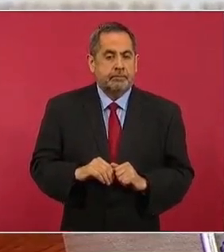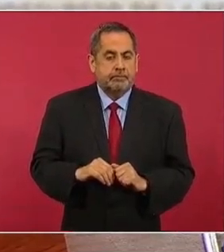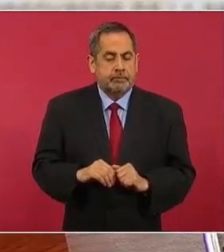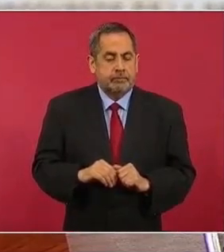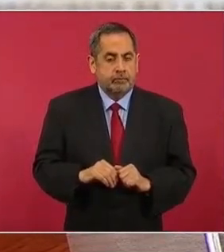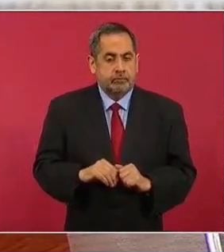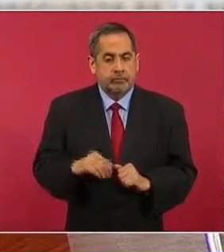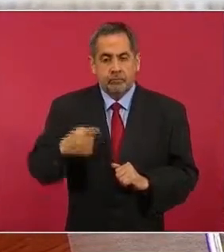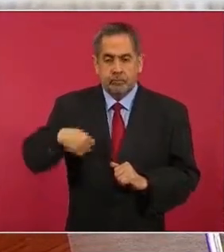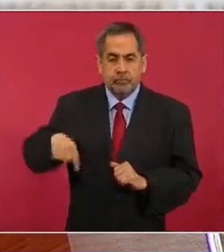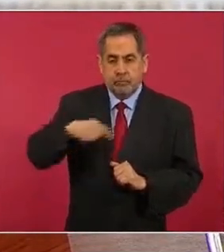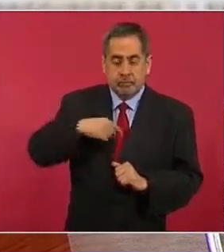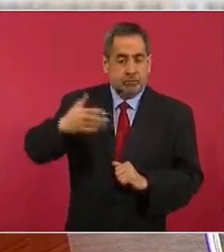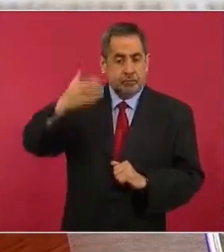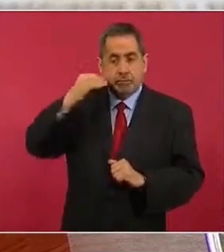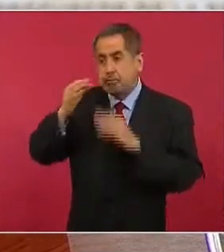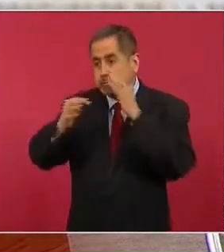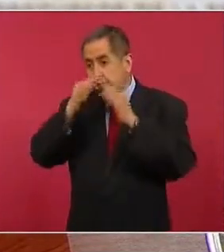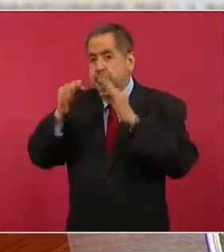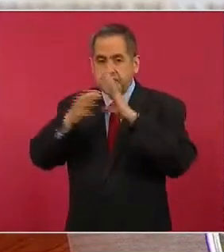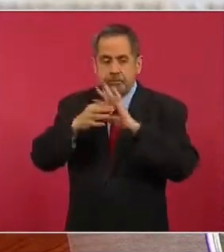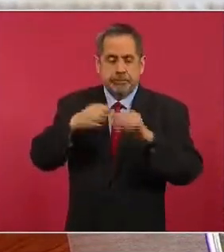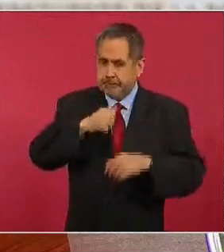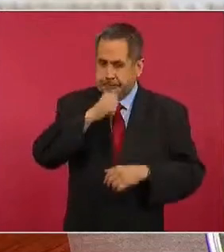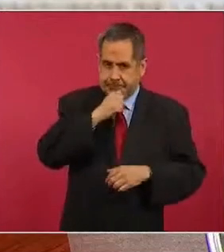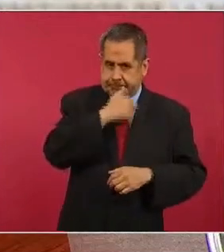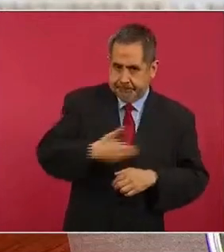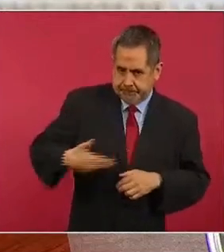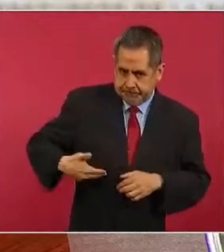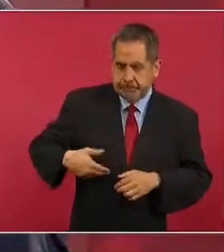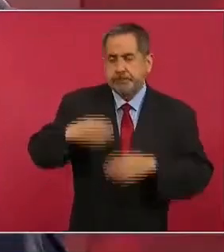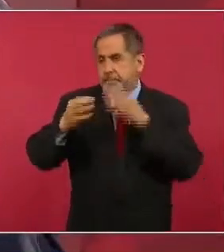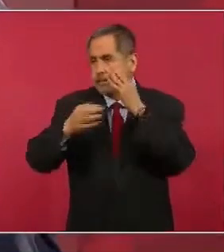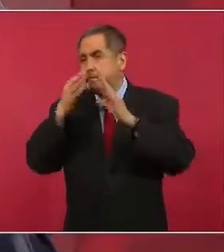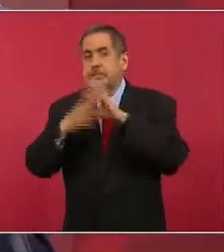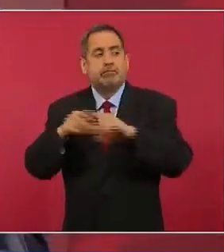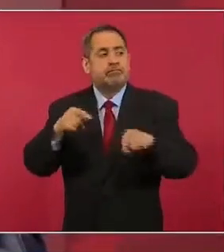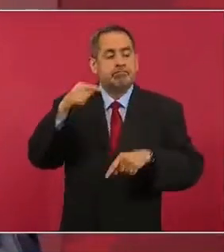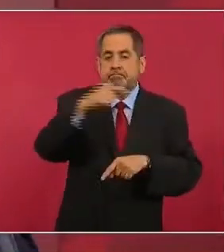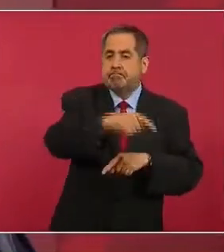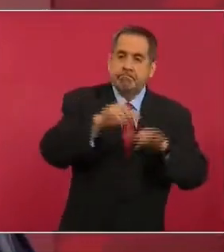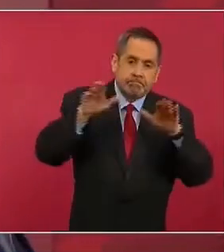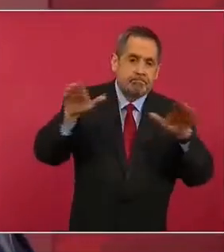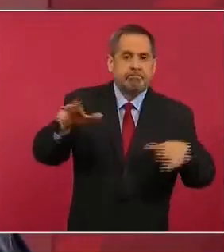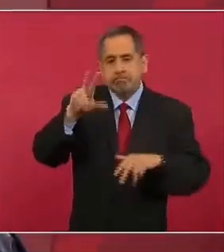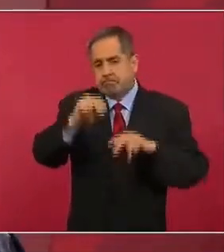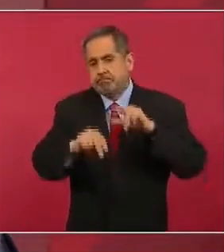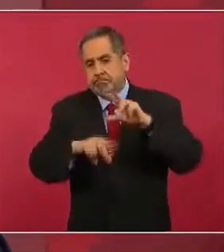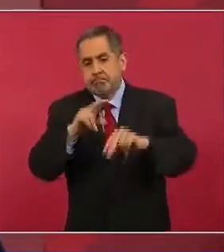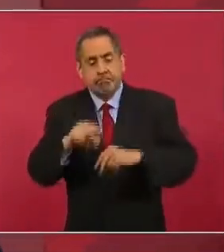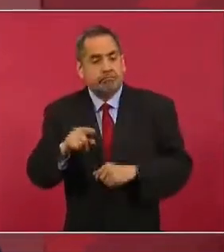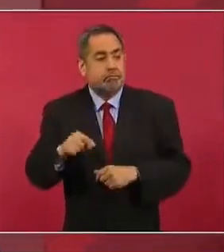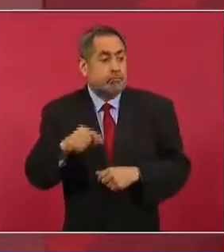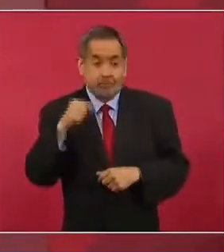estamos nosotros en campaña y empezamos a hablar de que no era conveniente hacer ese aeropuerto, le meten